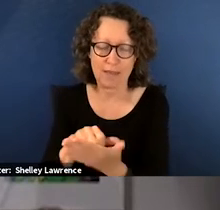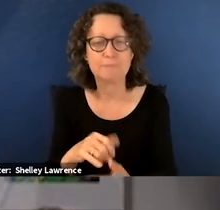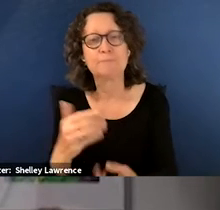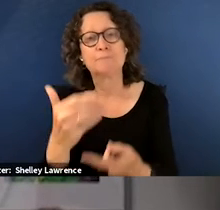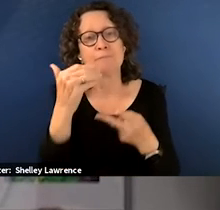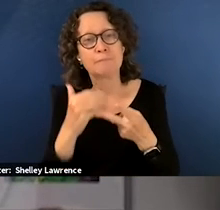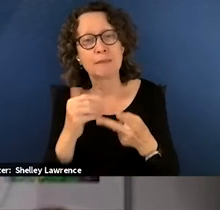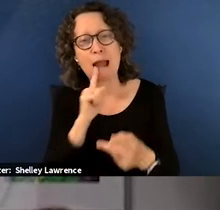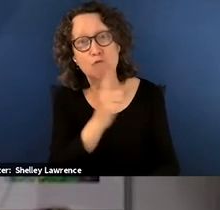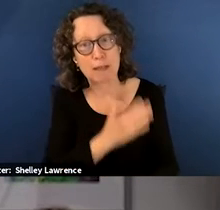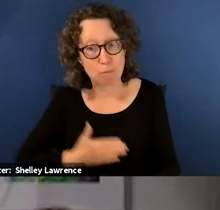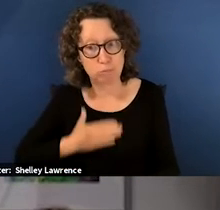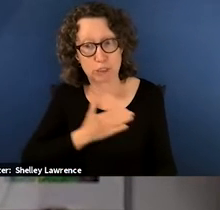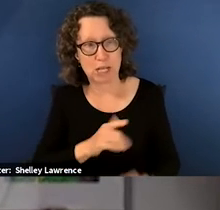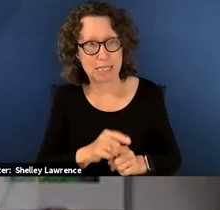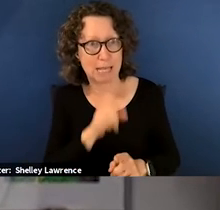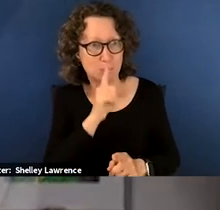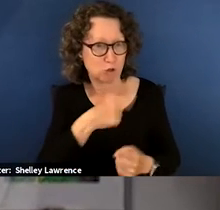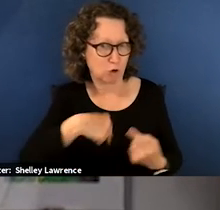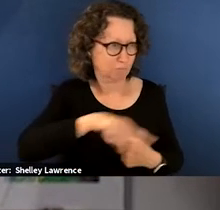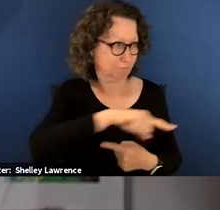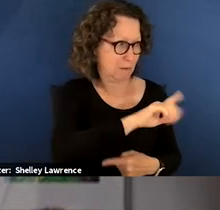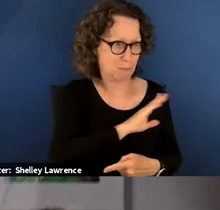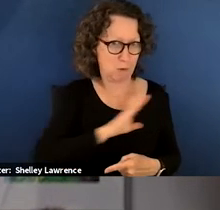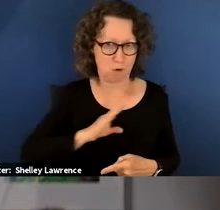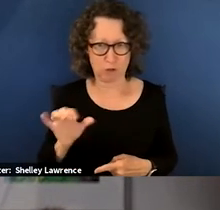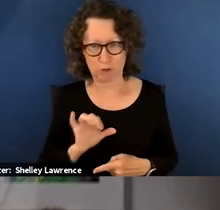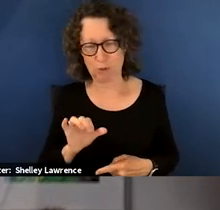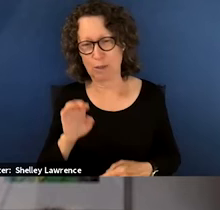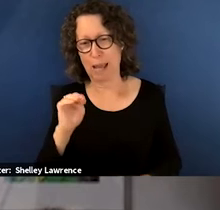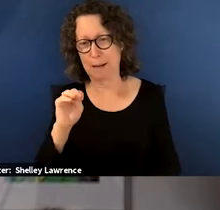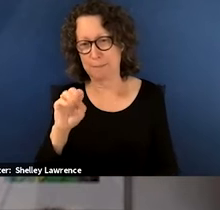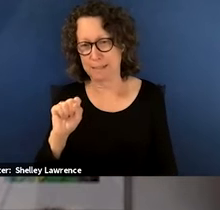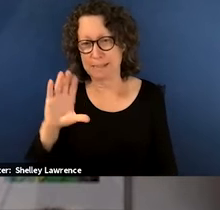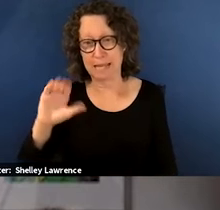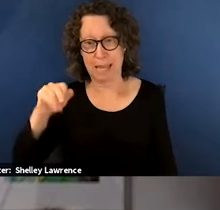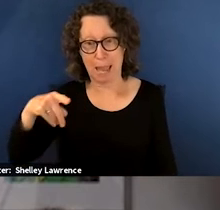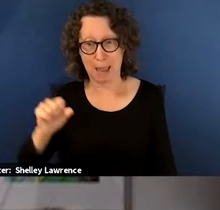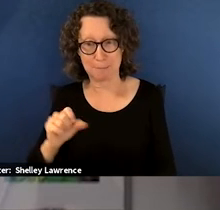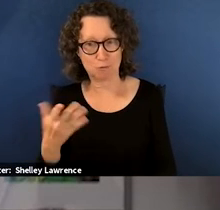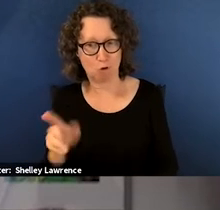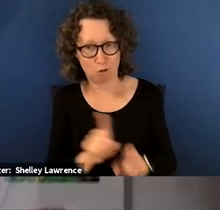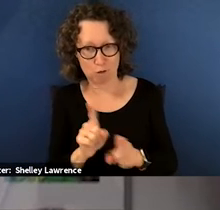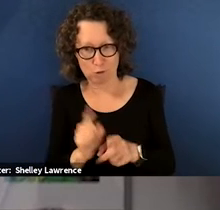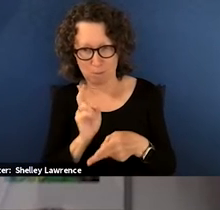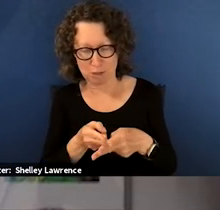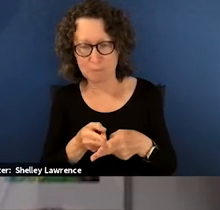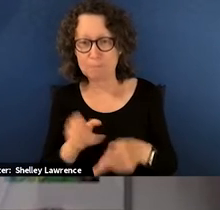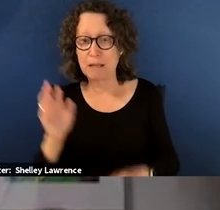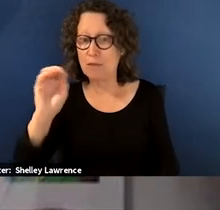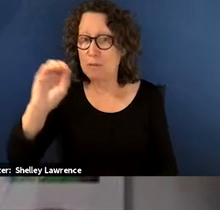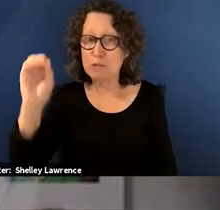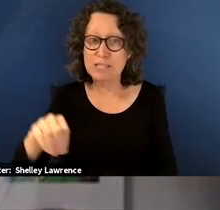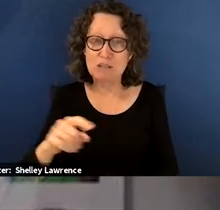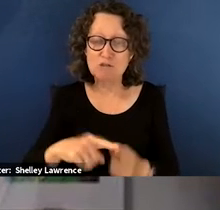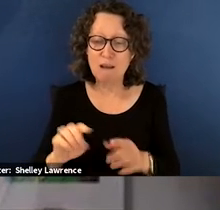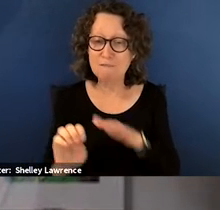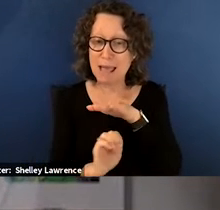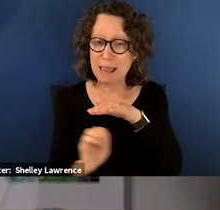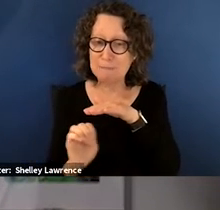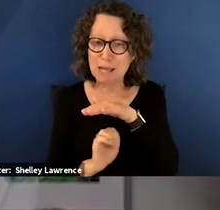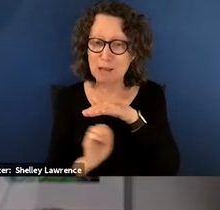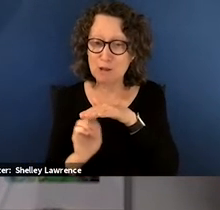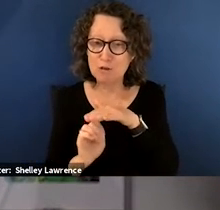por esto. También realmente aprecio, al igual que el resto del consejo y la señora Capps lo mencionó, el